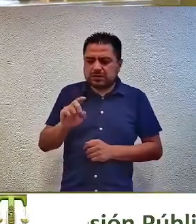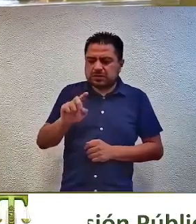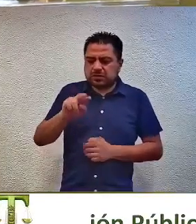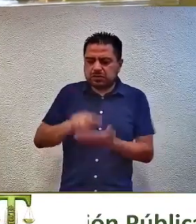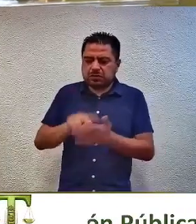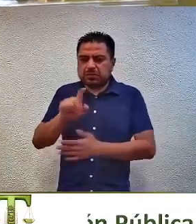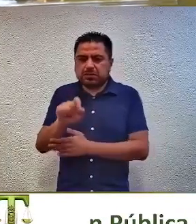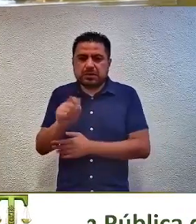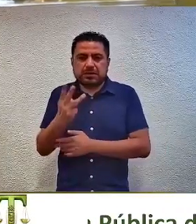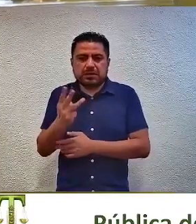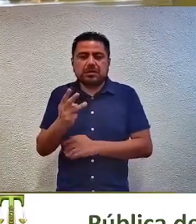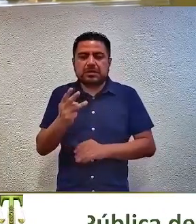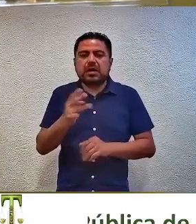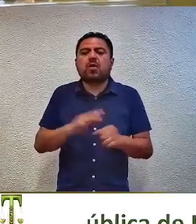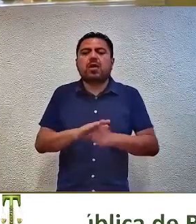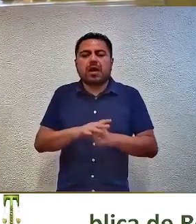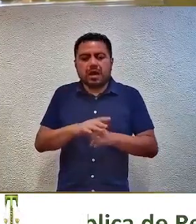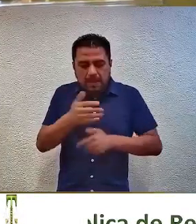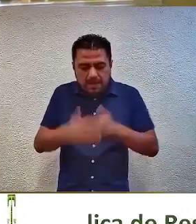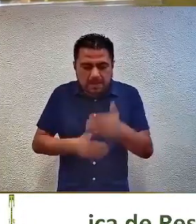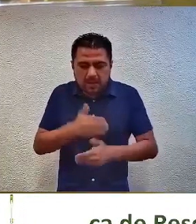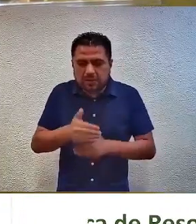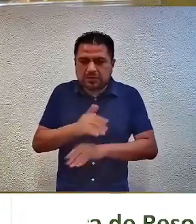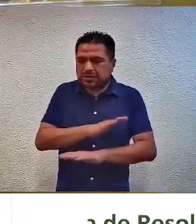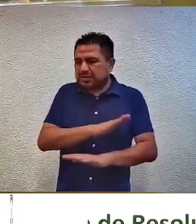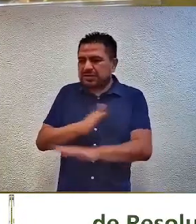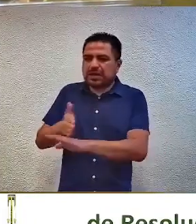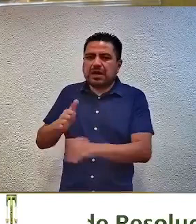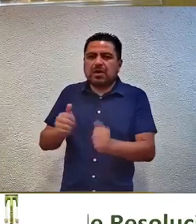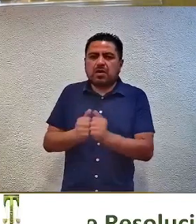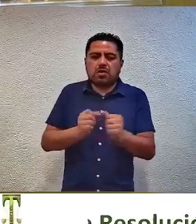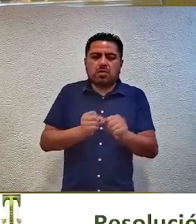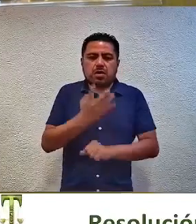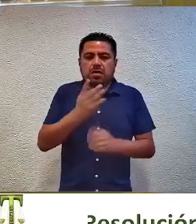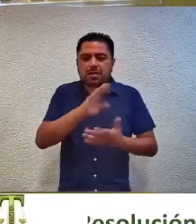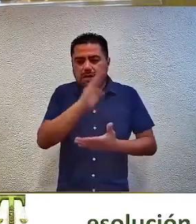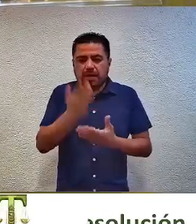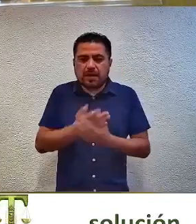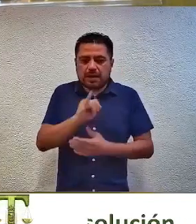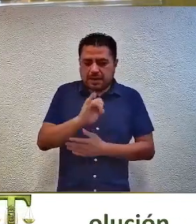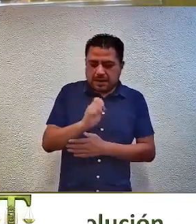011/SO/31-05-2023, relativa al procedimiento ordinario sancionador con número de expediente